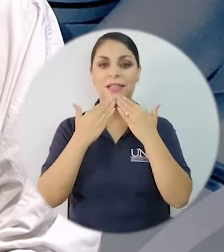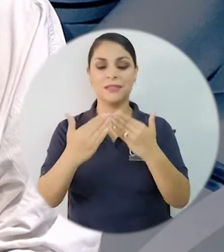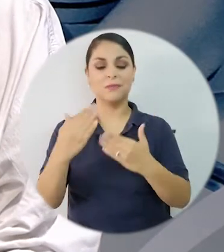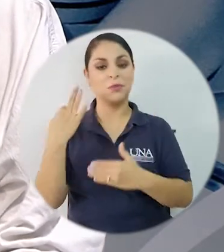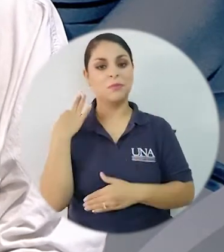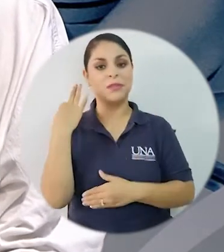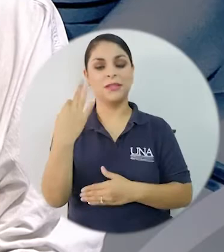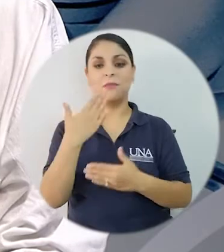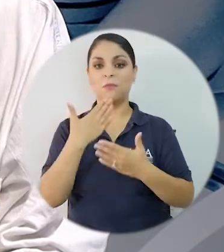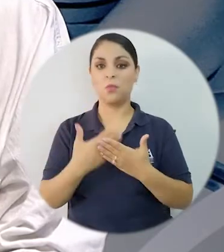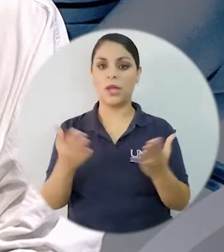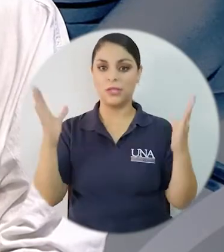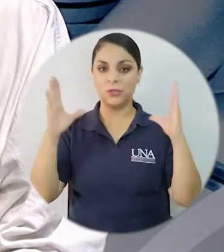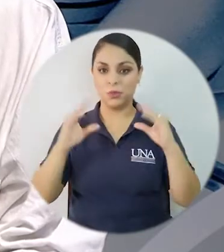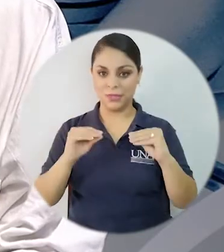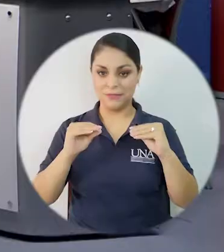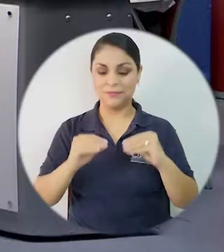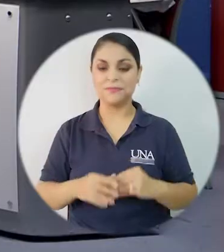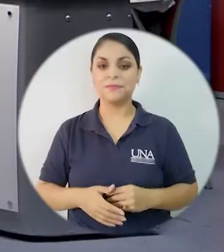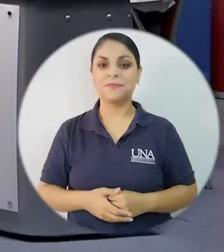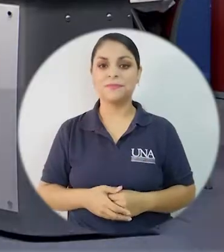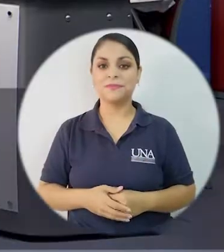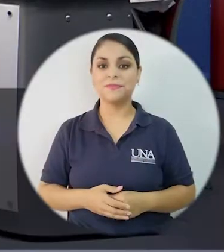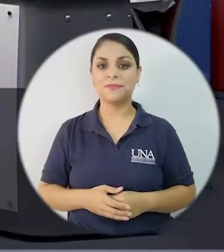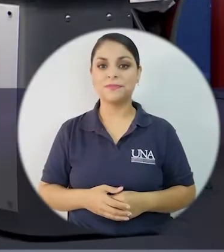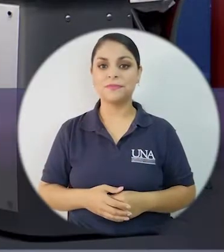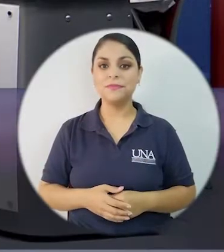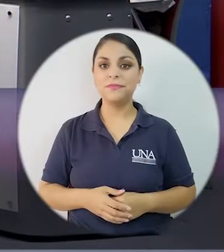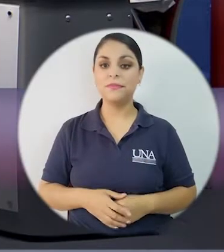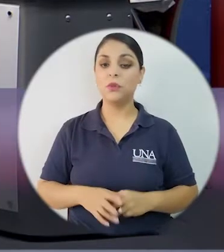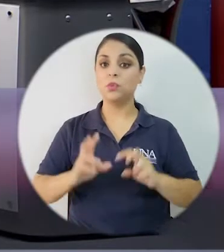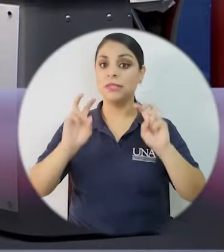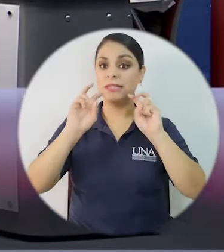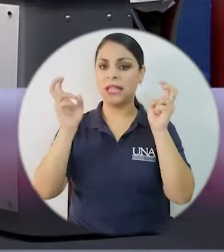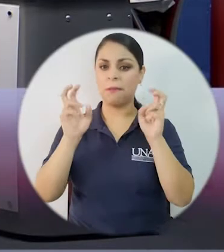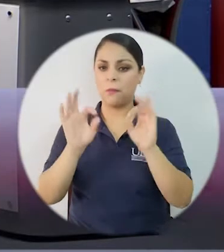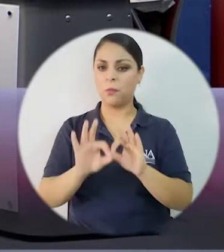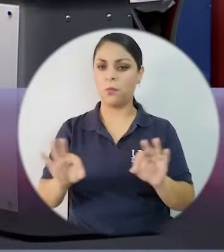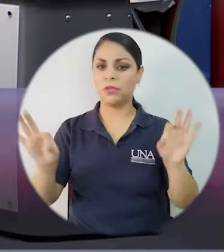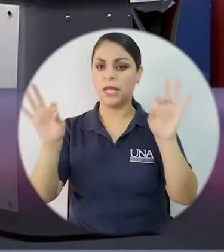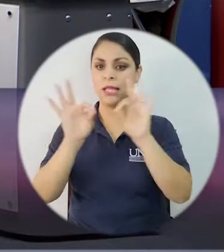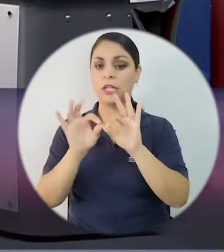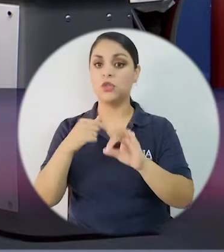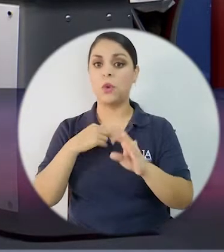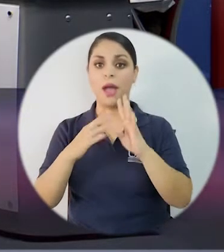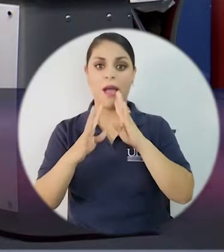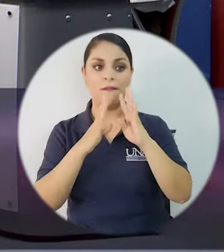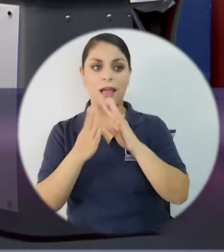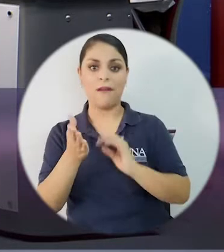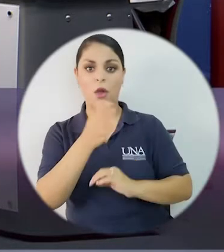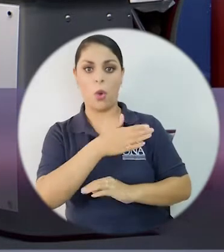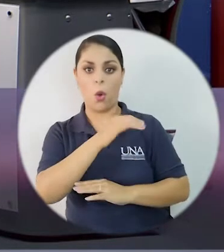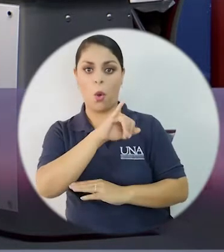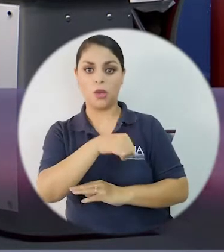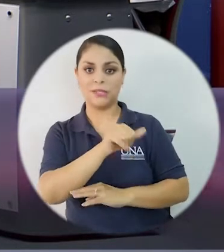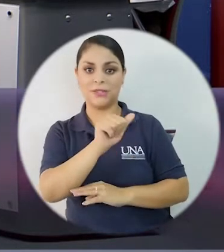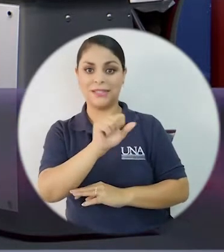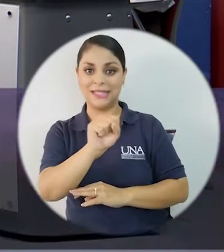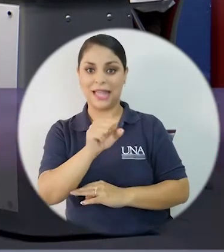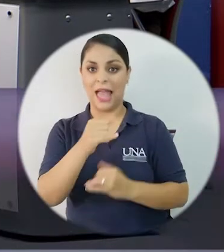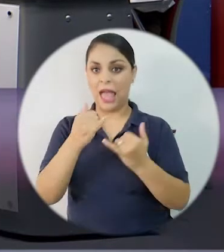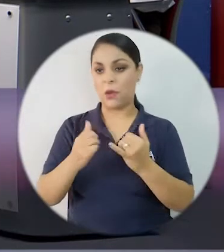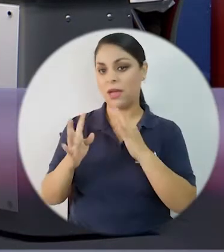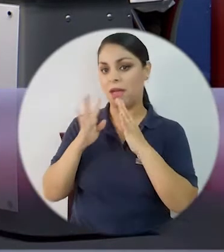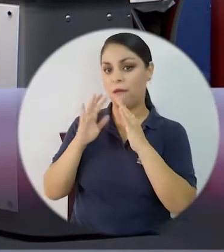invitación. Buenas noches. Un tema bien importante, como conversaba en el primer bloque con José Aurelio Sandí y ahora